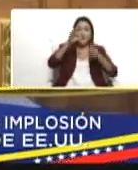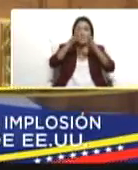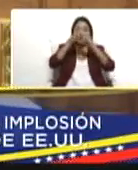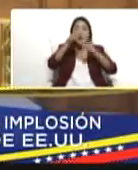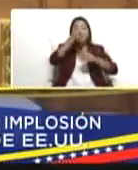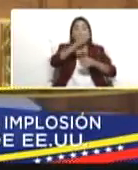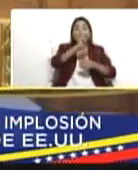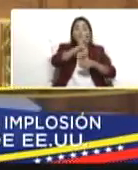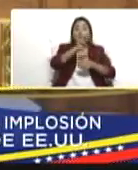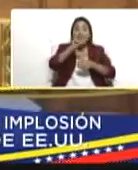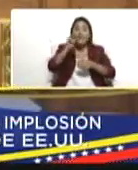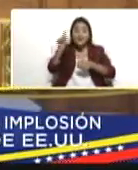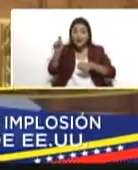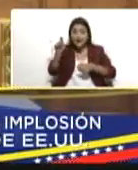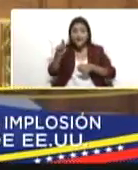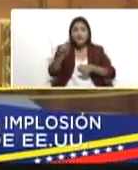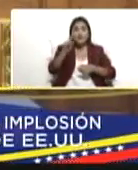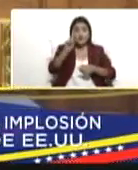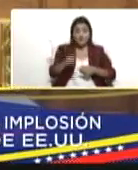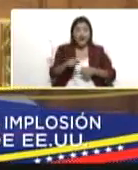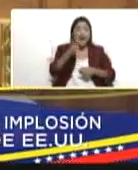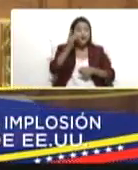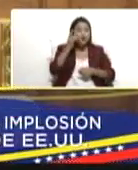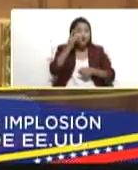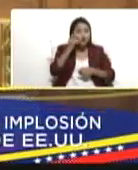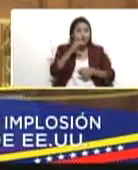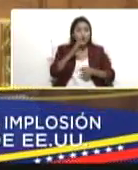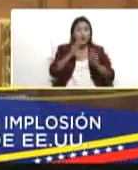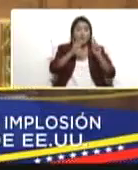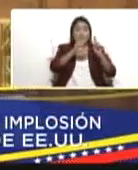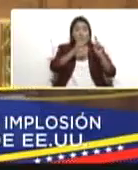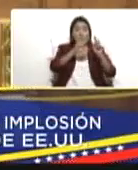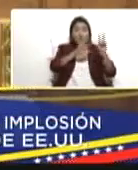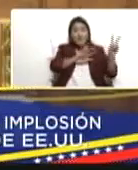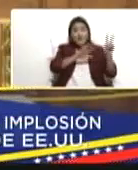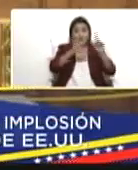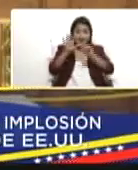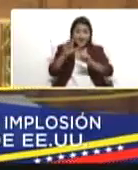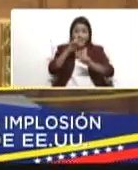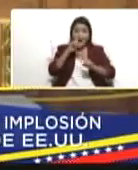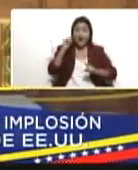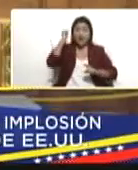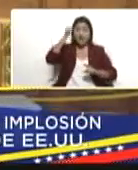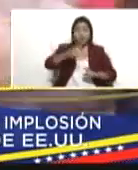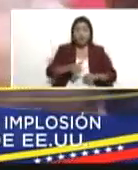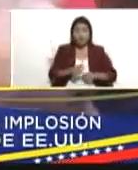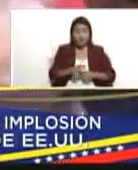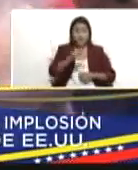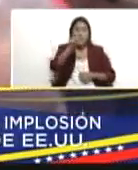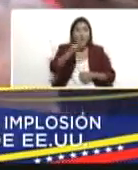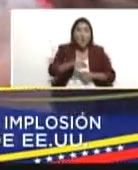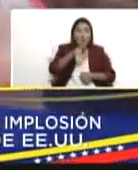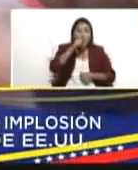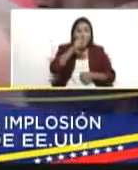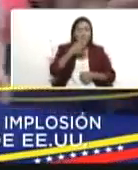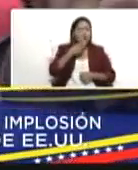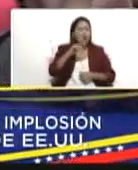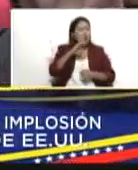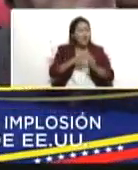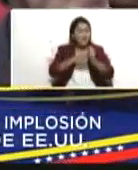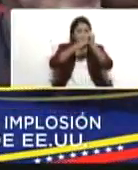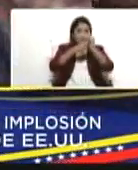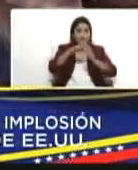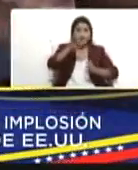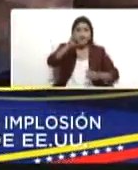26 años la joven organización liderada por uno de los líderes de la juventud venezolana